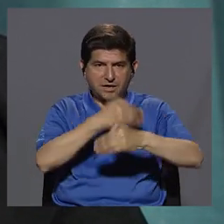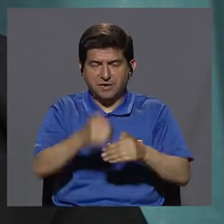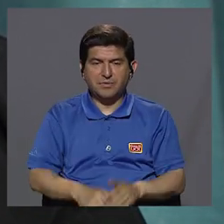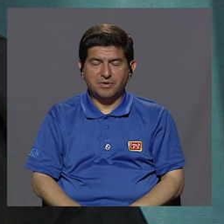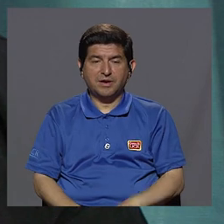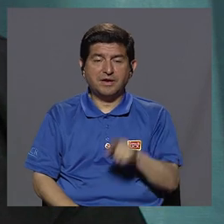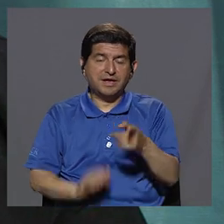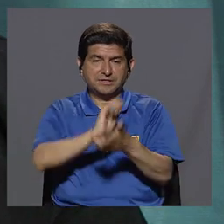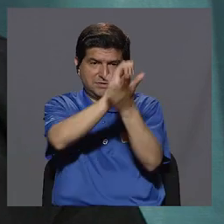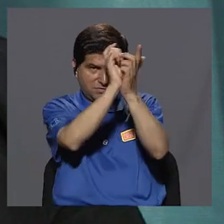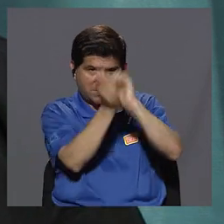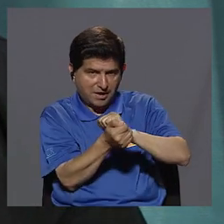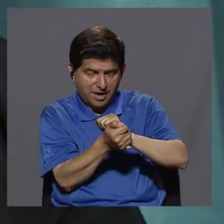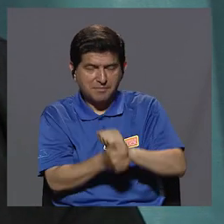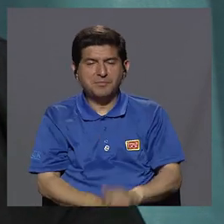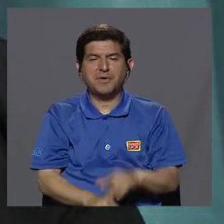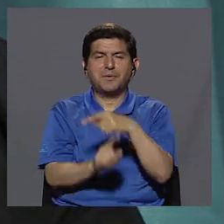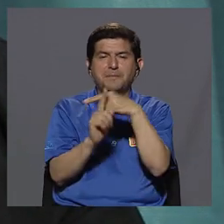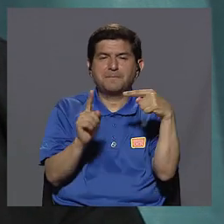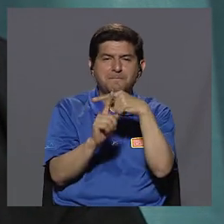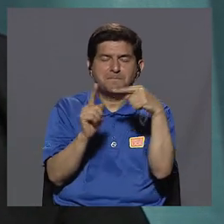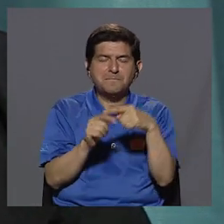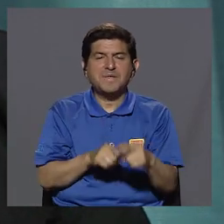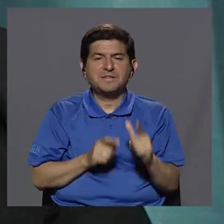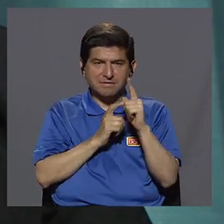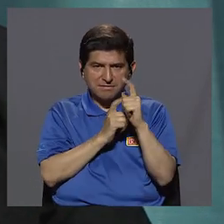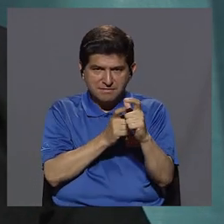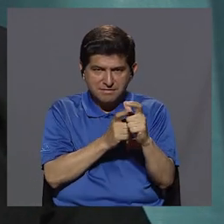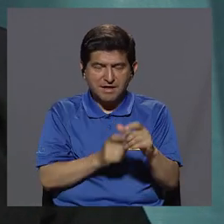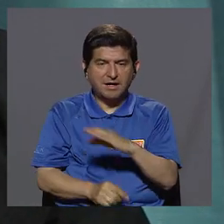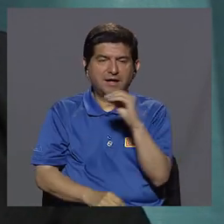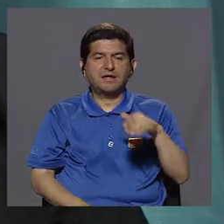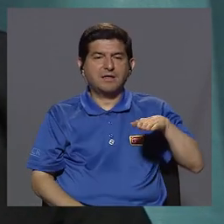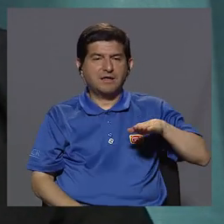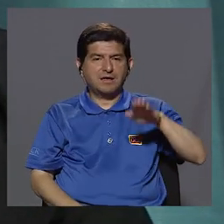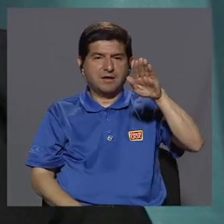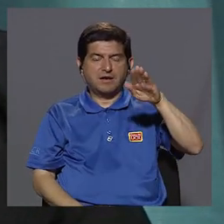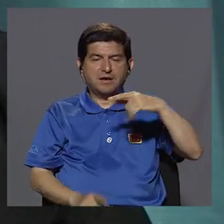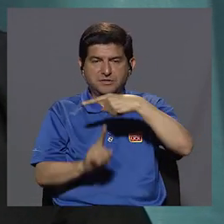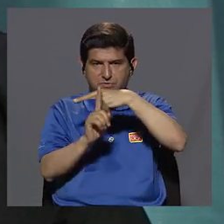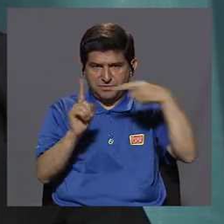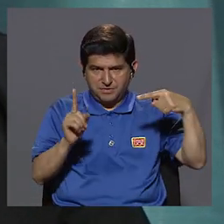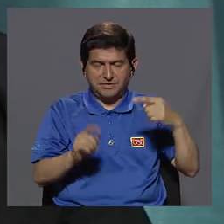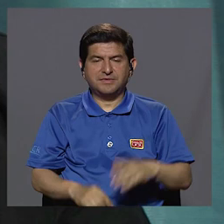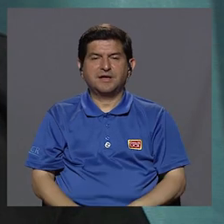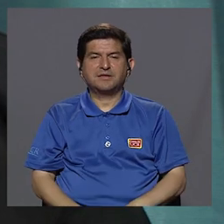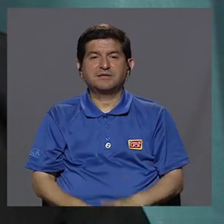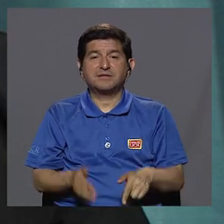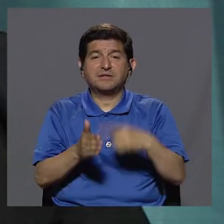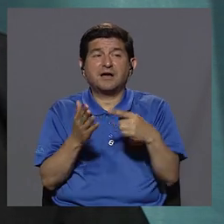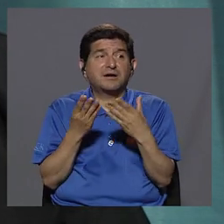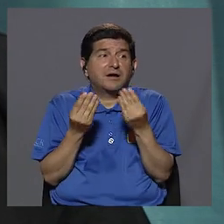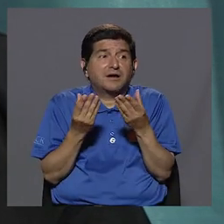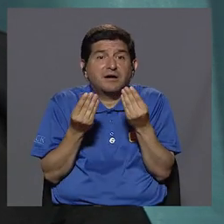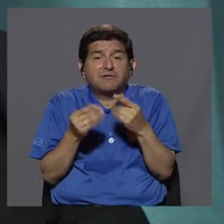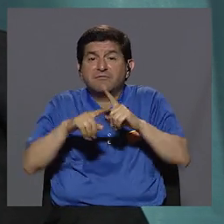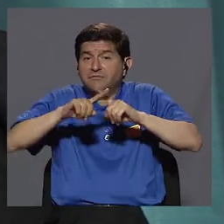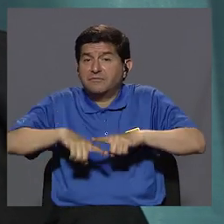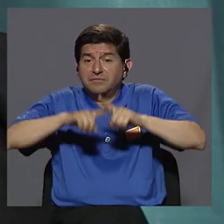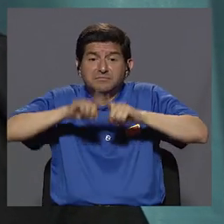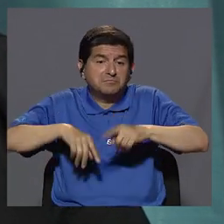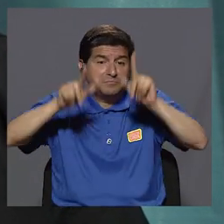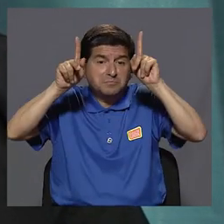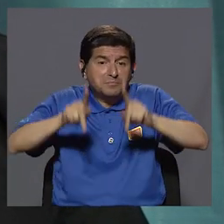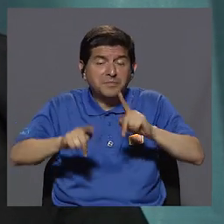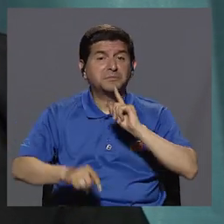se llama brush modificado que va a la mitad de la velocidad y de la inclinación algunas veces el nerviosismo dependiendo de lo que